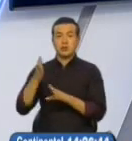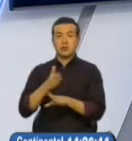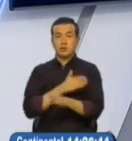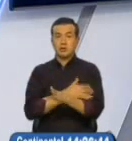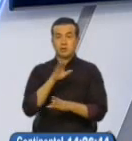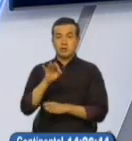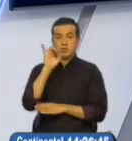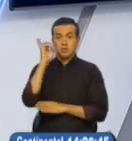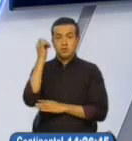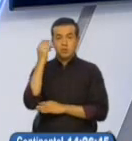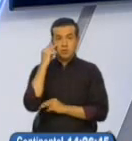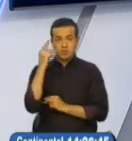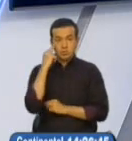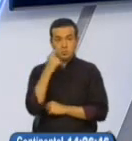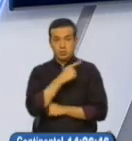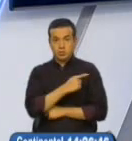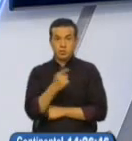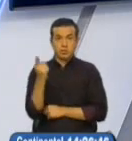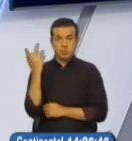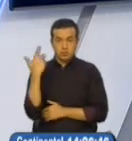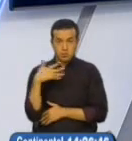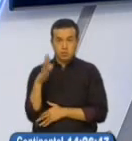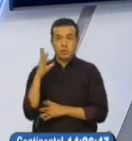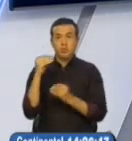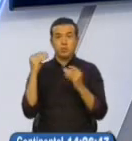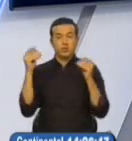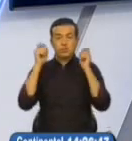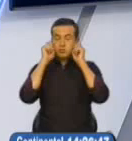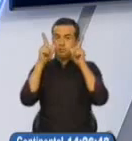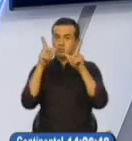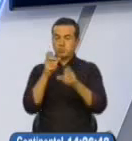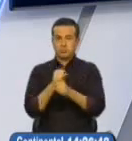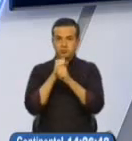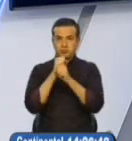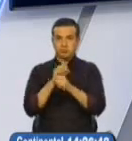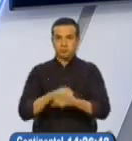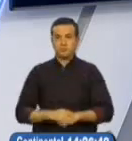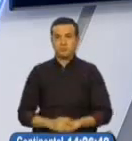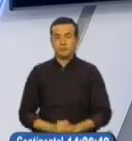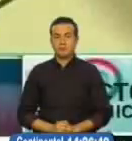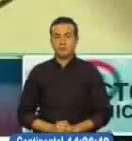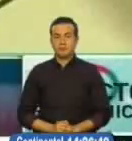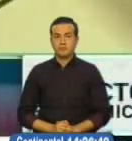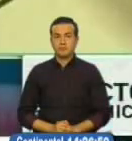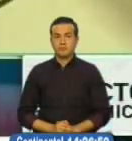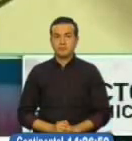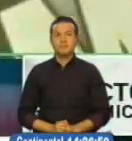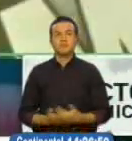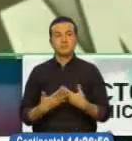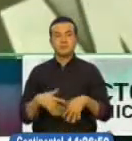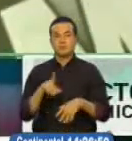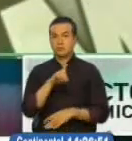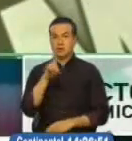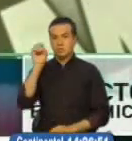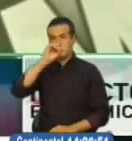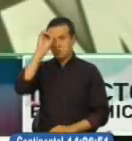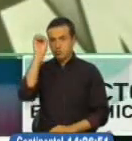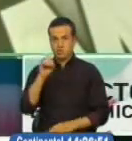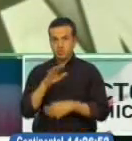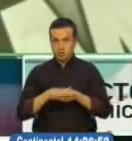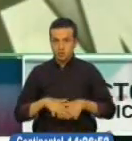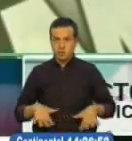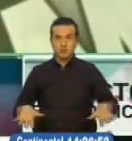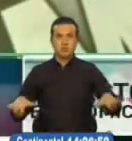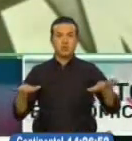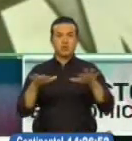anticipadas de este jueves, en las cuales se desarrollaron con extremas medidas de seguridad. Escrutadas del 100% de las